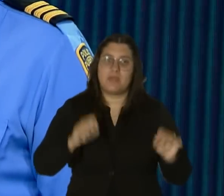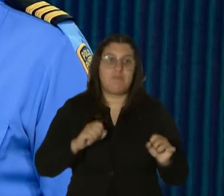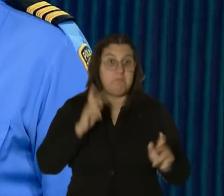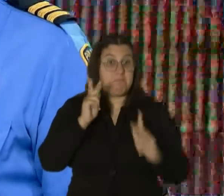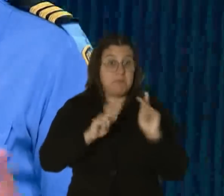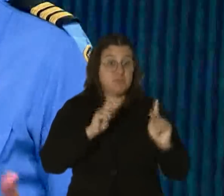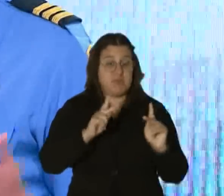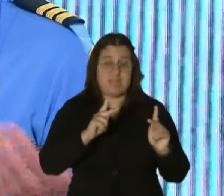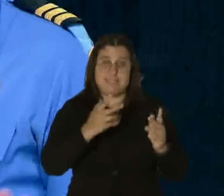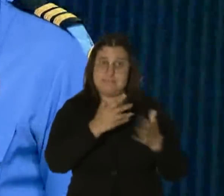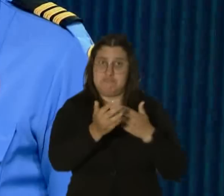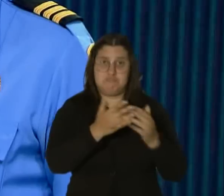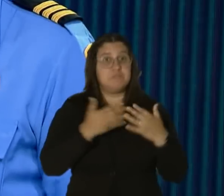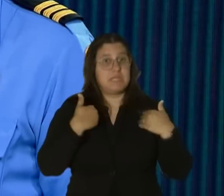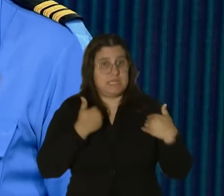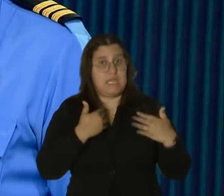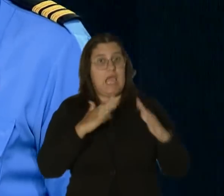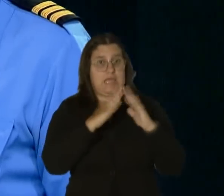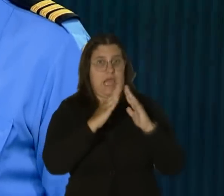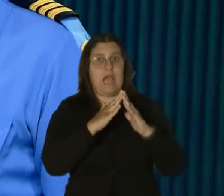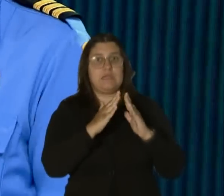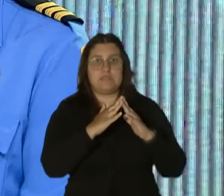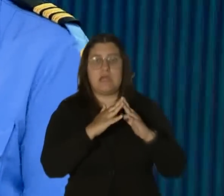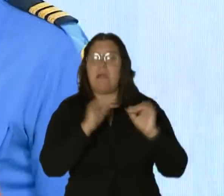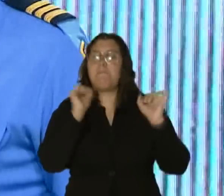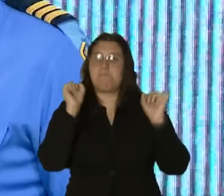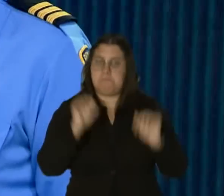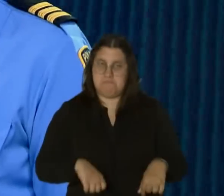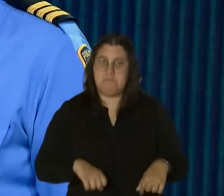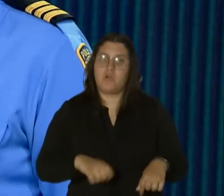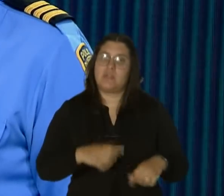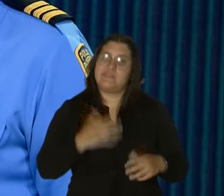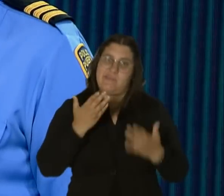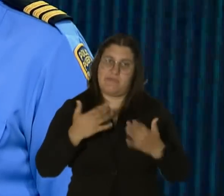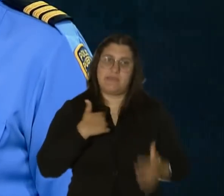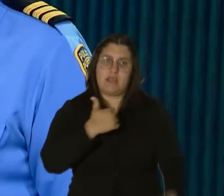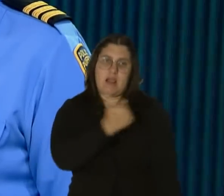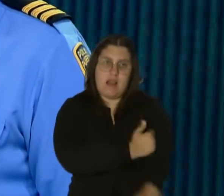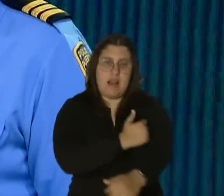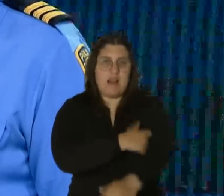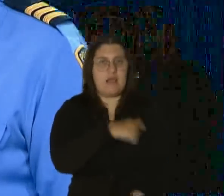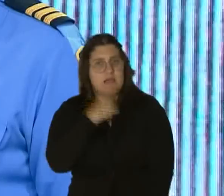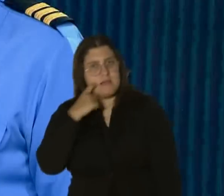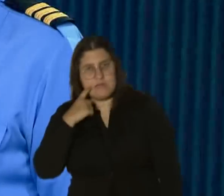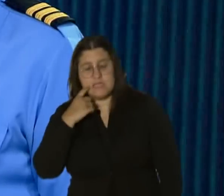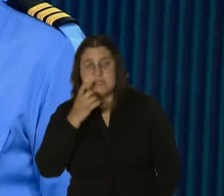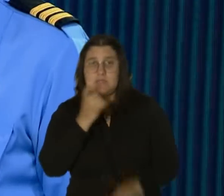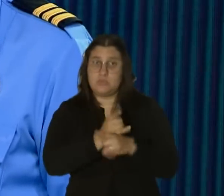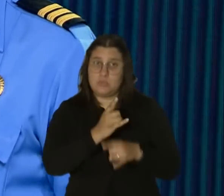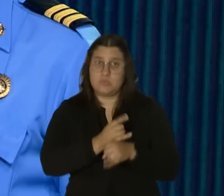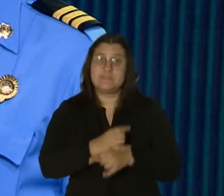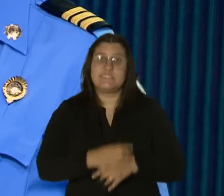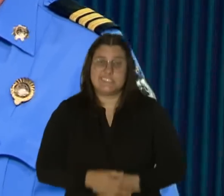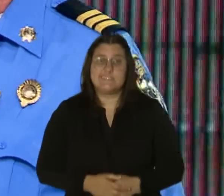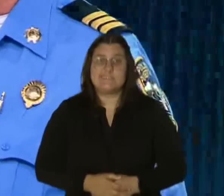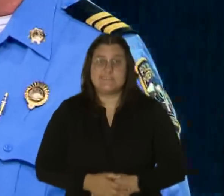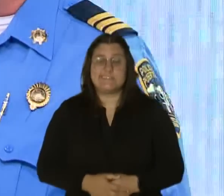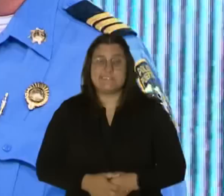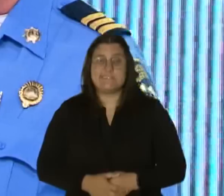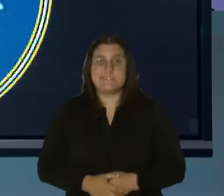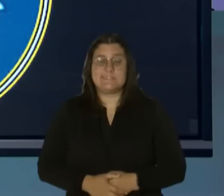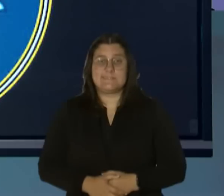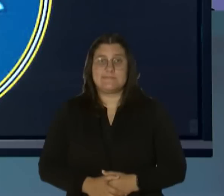personas que aunque tengan un techo, están sumergidos en el vicio, uso y abuso de alcohol y de droga.